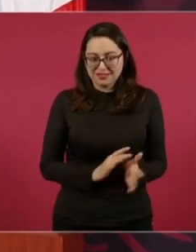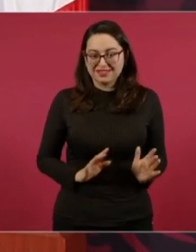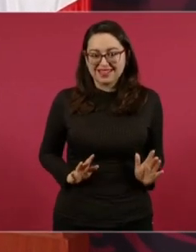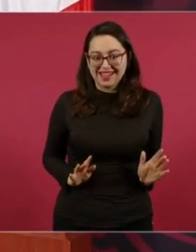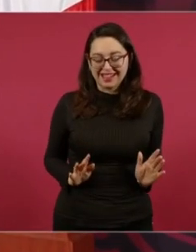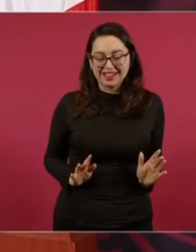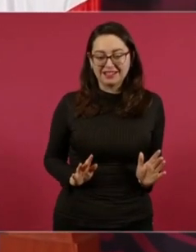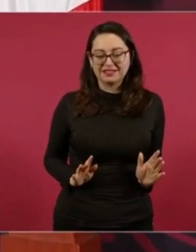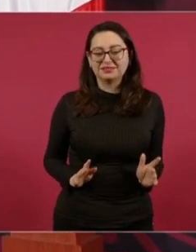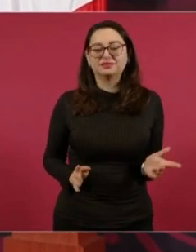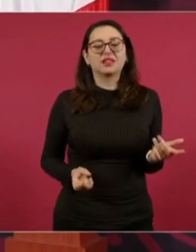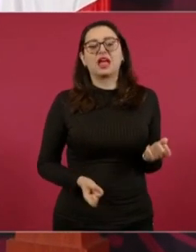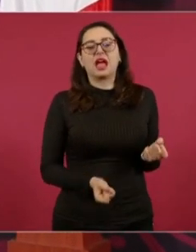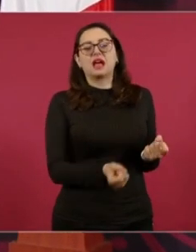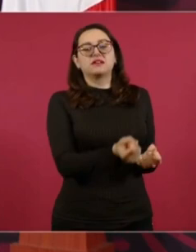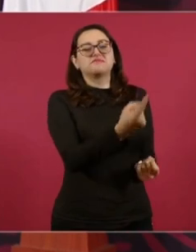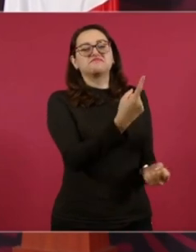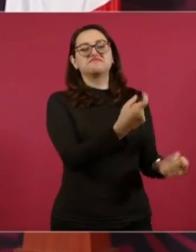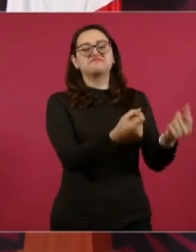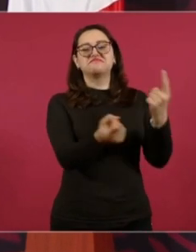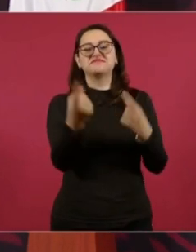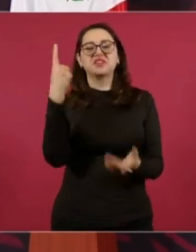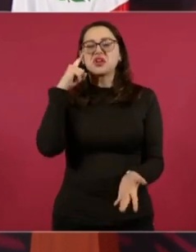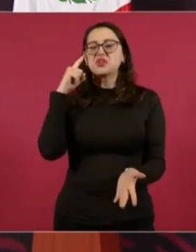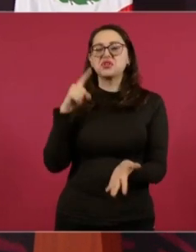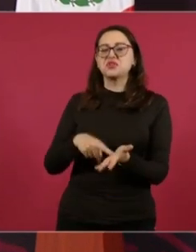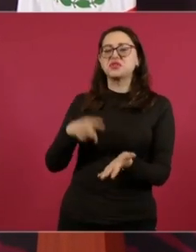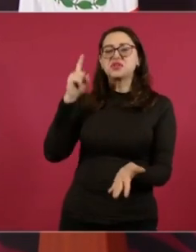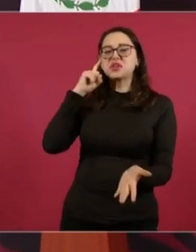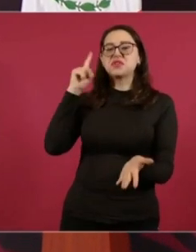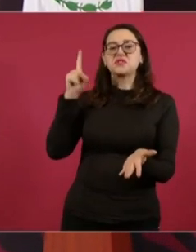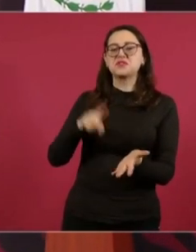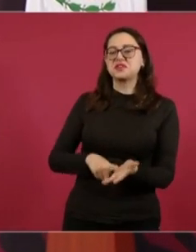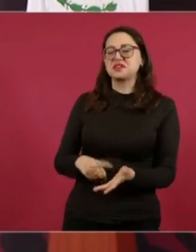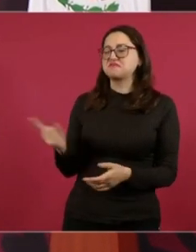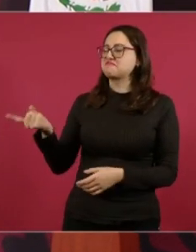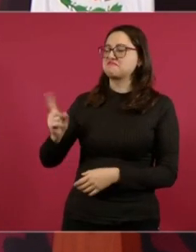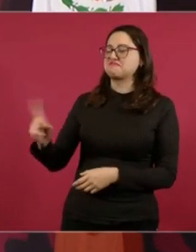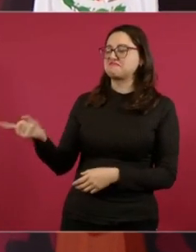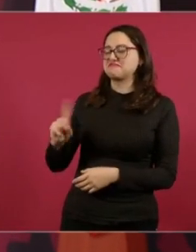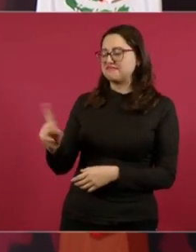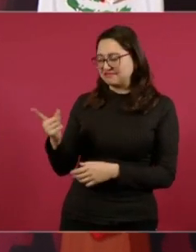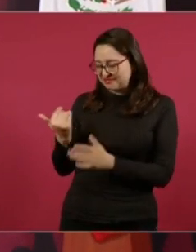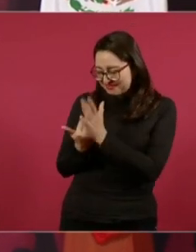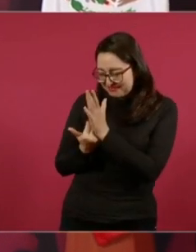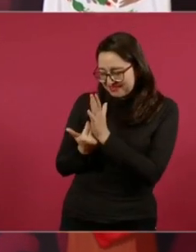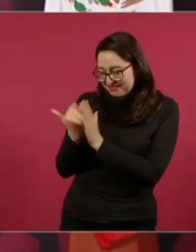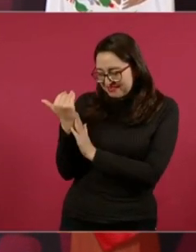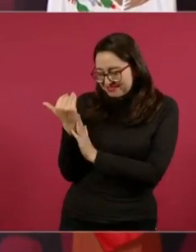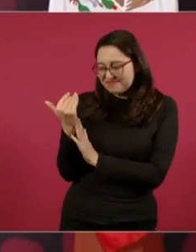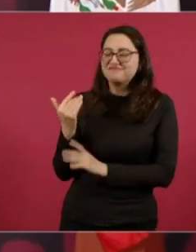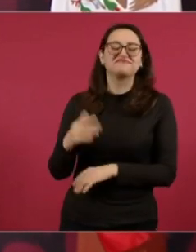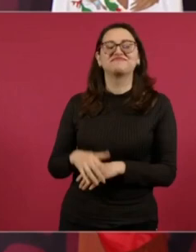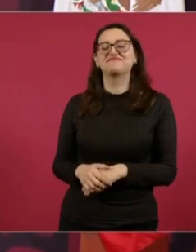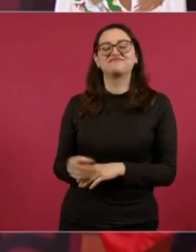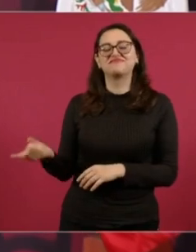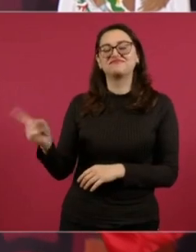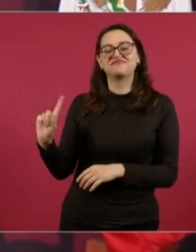los economistas, los técnicos, todavía con la influencia del modelo neoliberal,